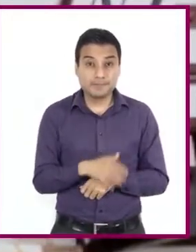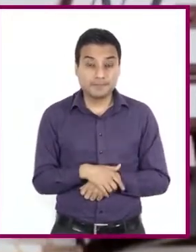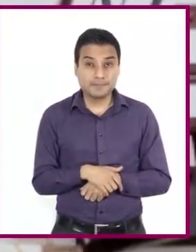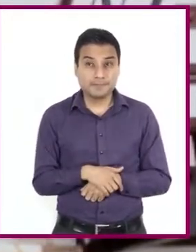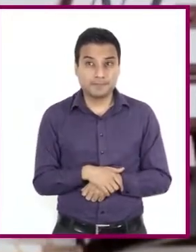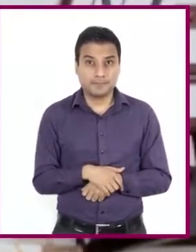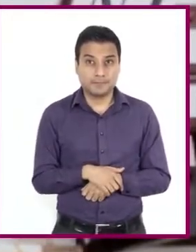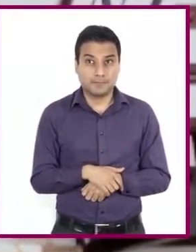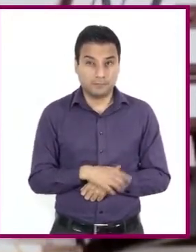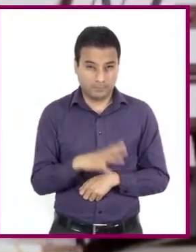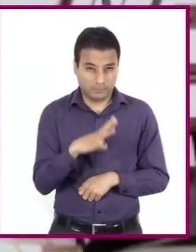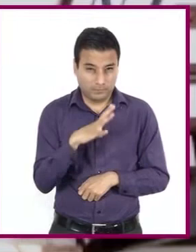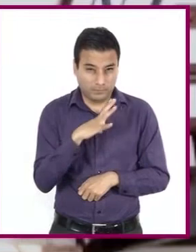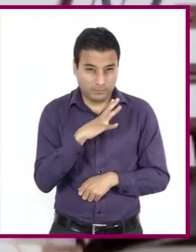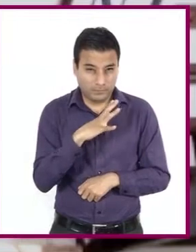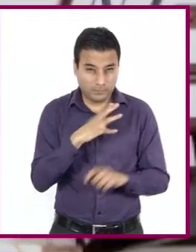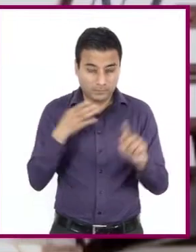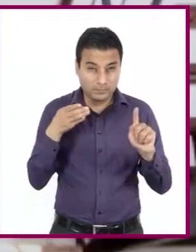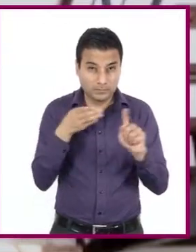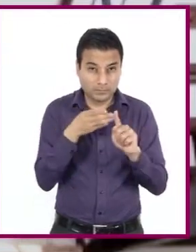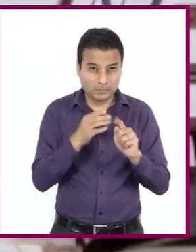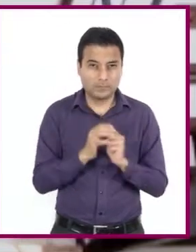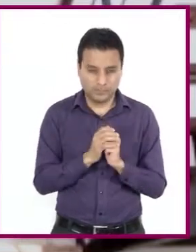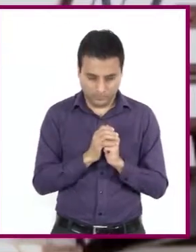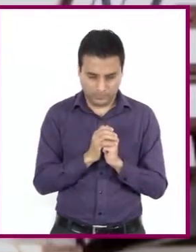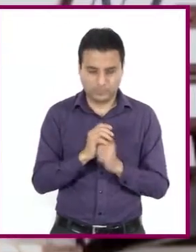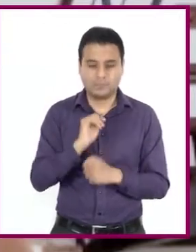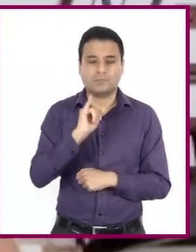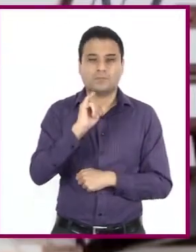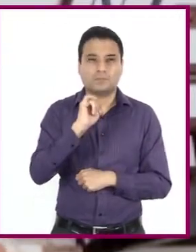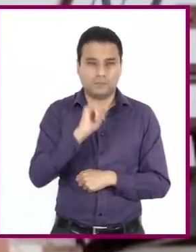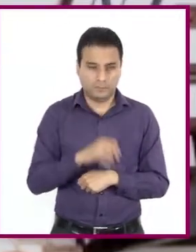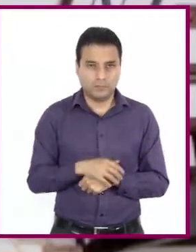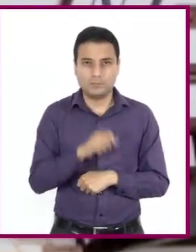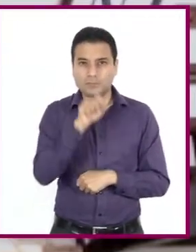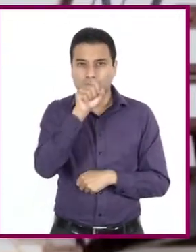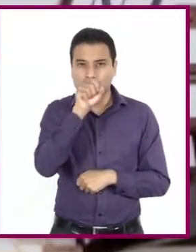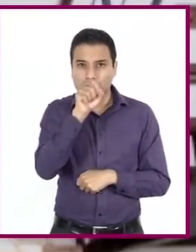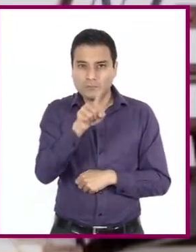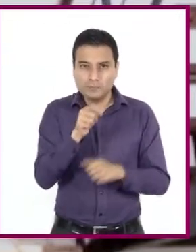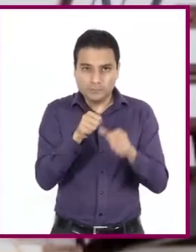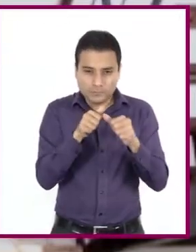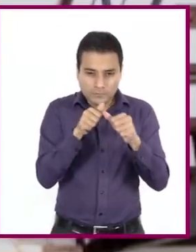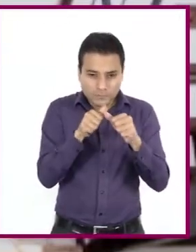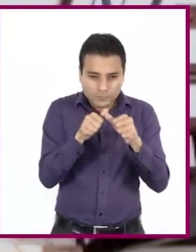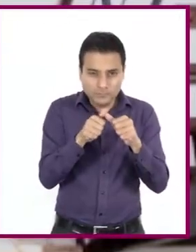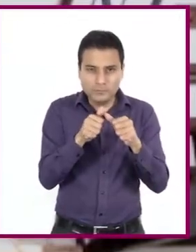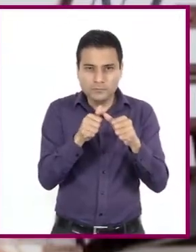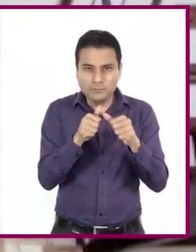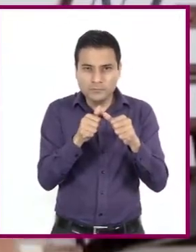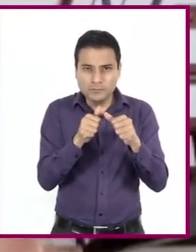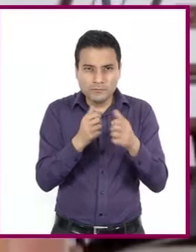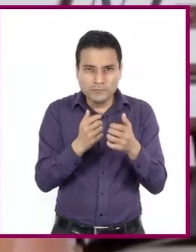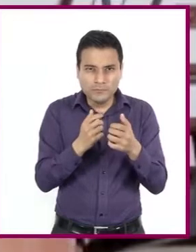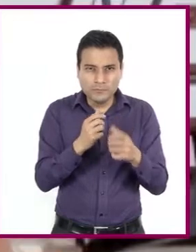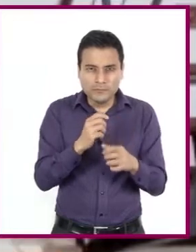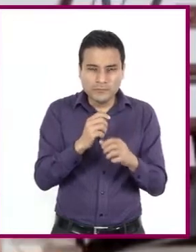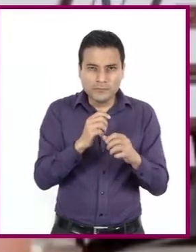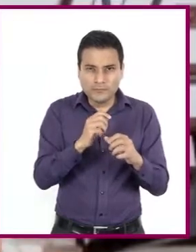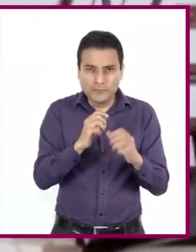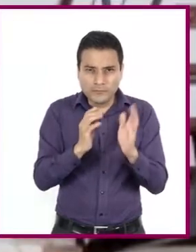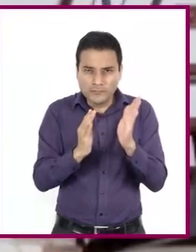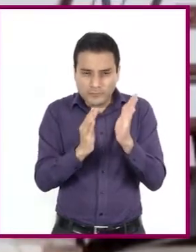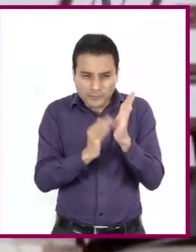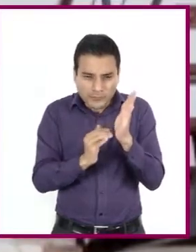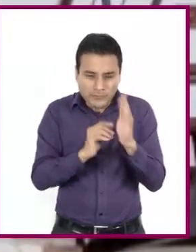una intencionalidad en el poema, sino también lo que hay alrededor de las letras, lo que diríamos la página o